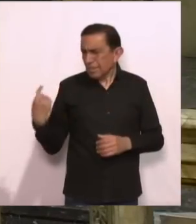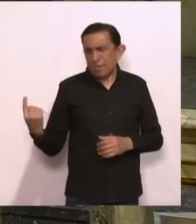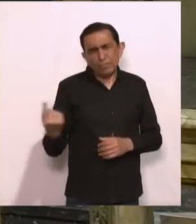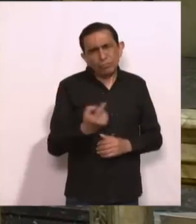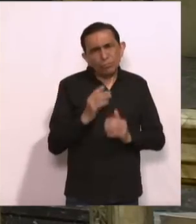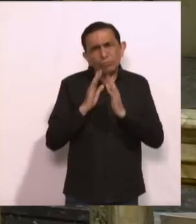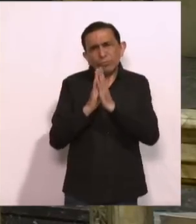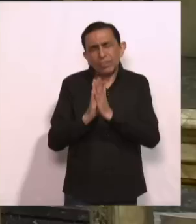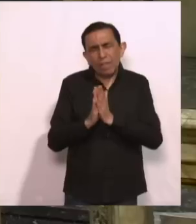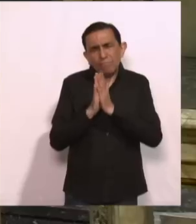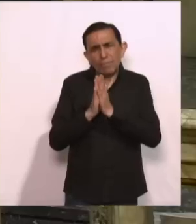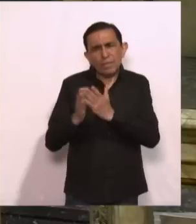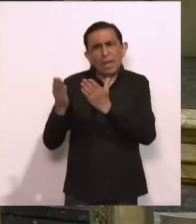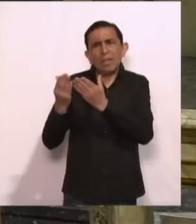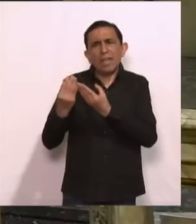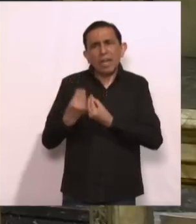piedad de